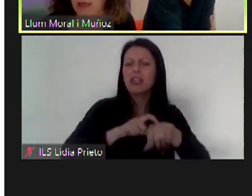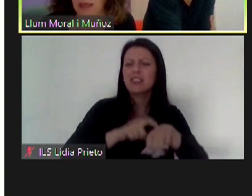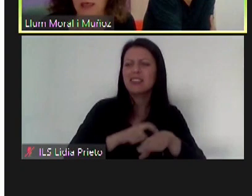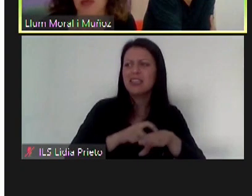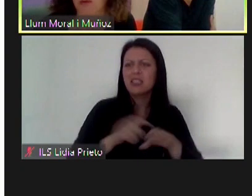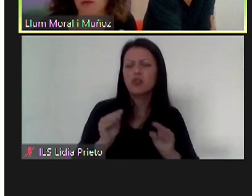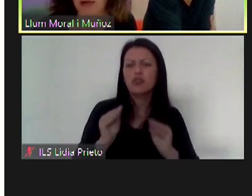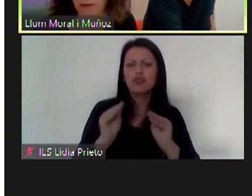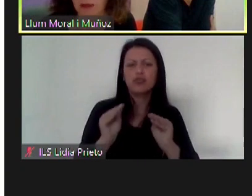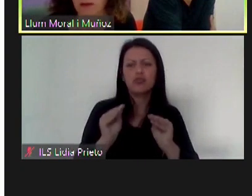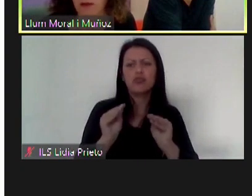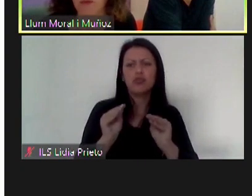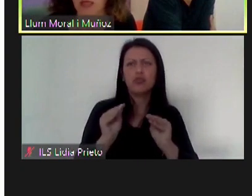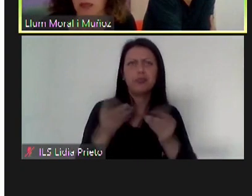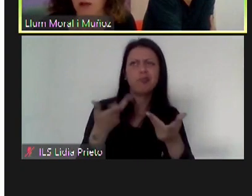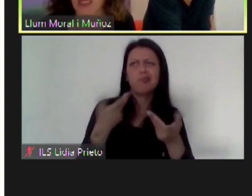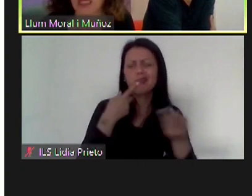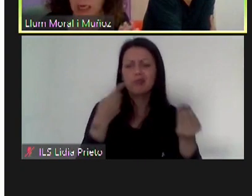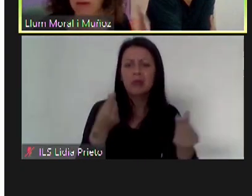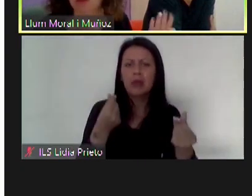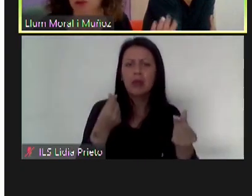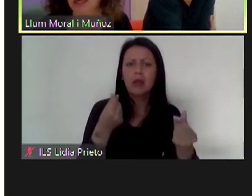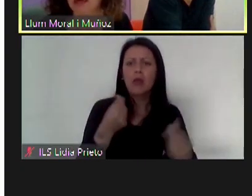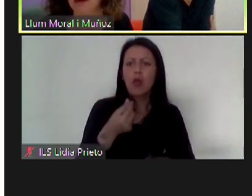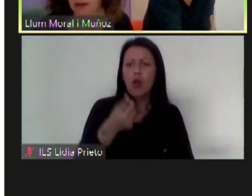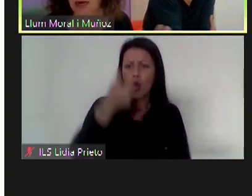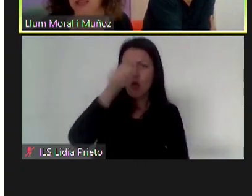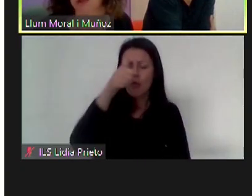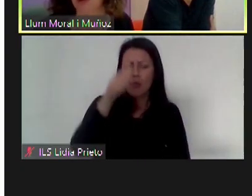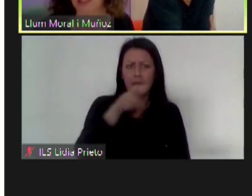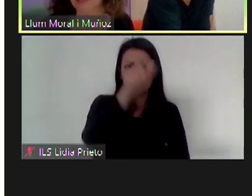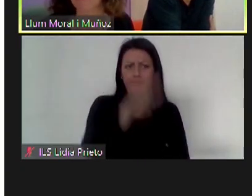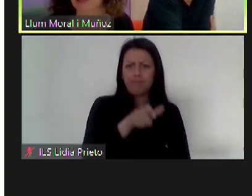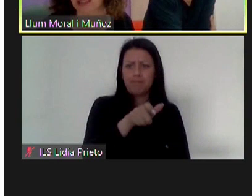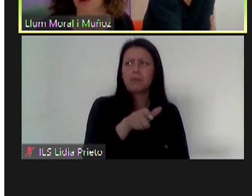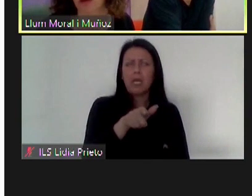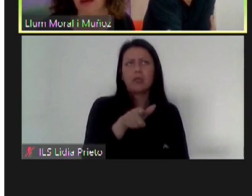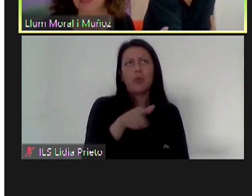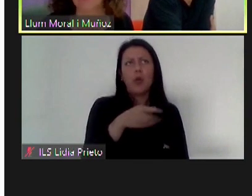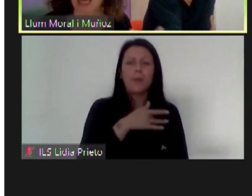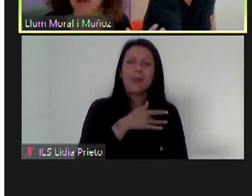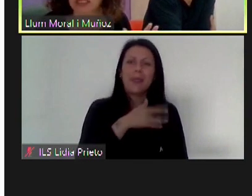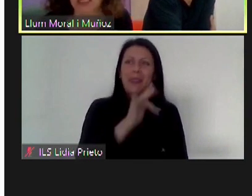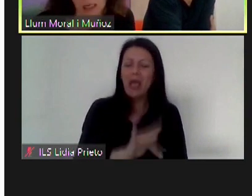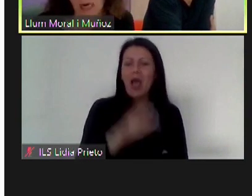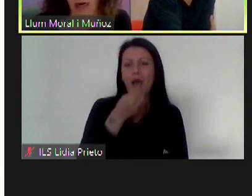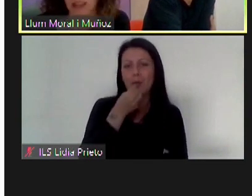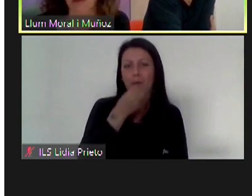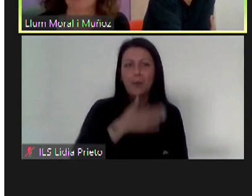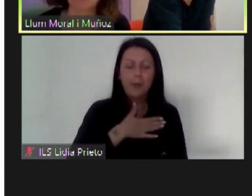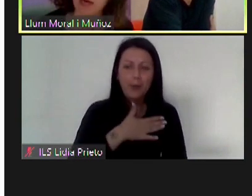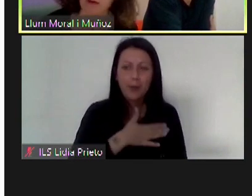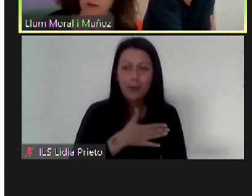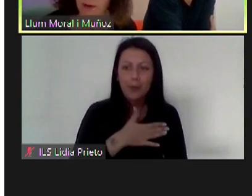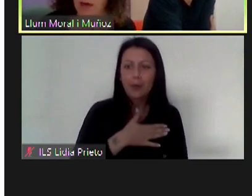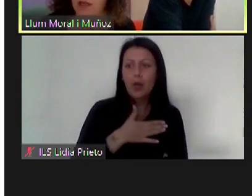otros. Y el hombre, de muy buena fe, decidió encerrar para proteger a las personas que estaban siendo apedreadas en vez de encerrar a los que